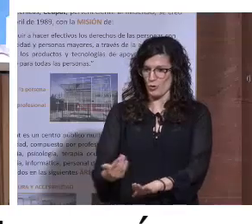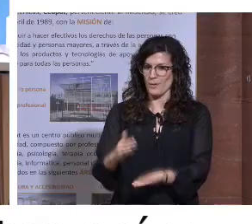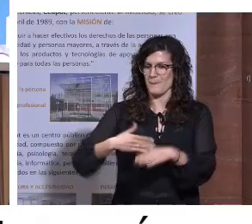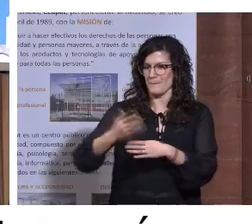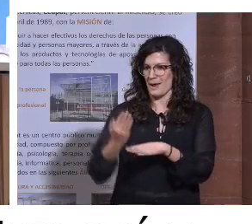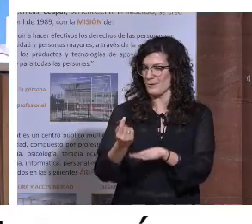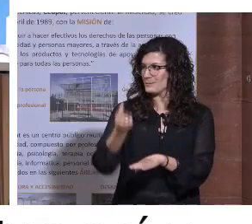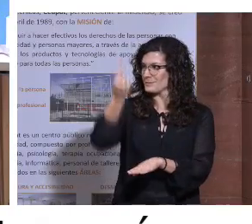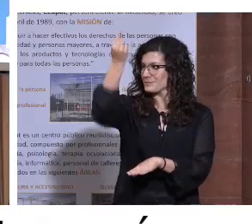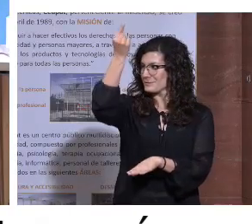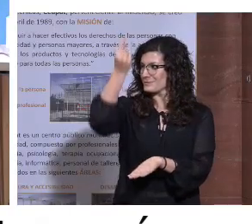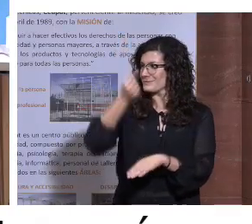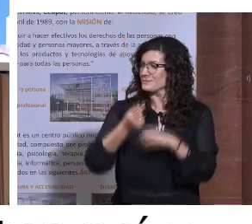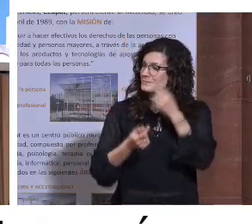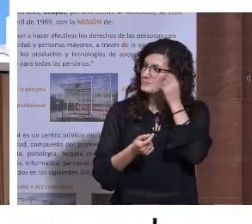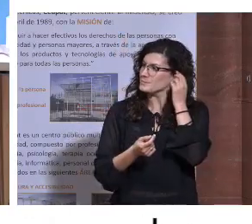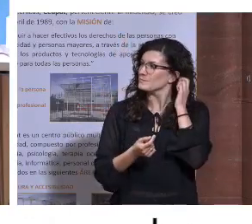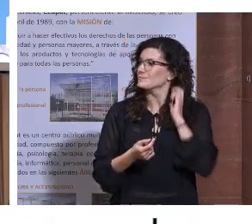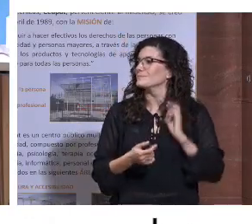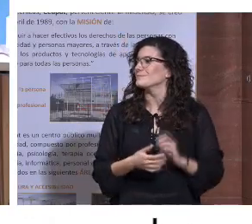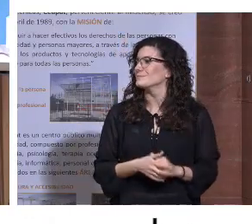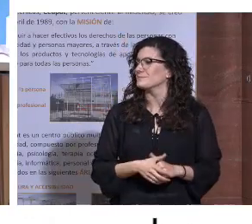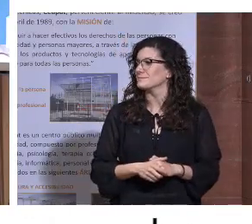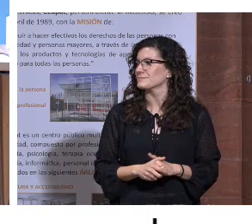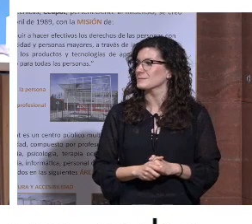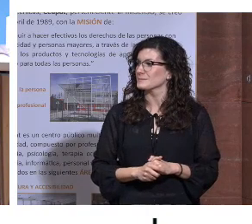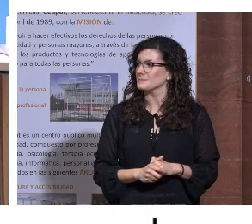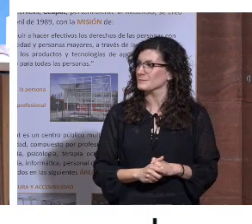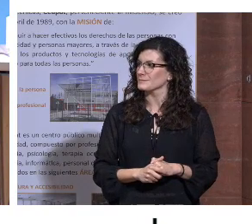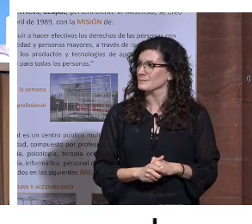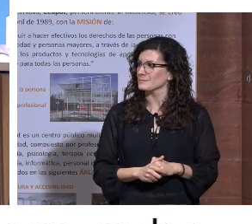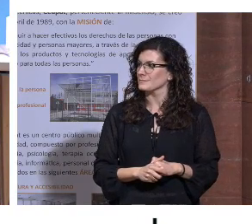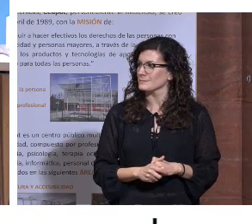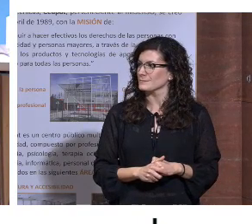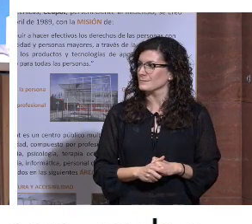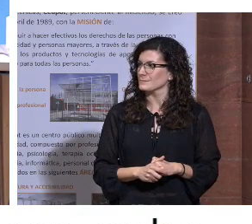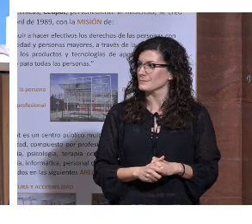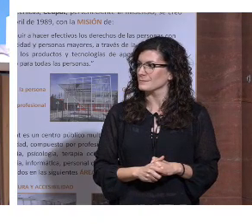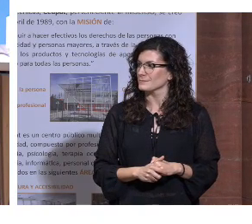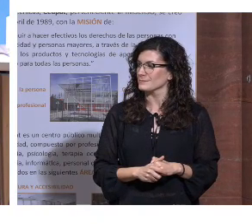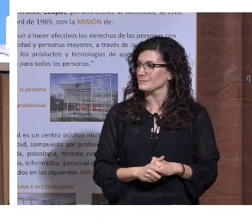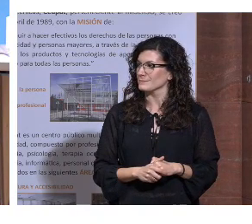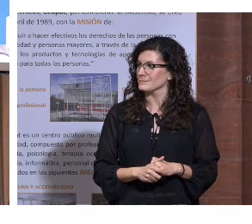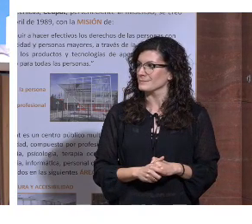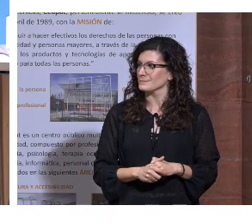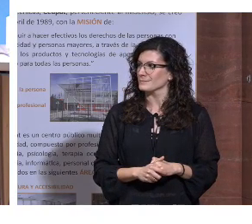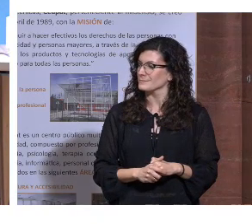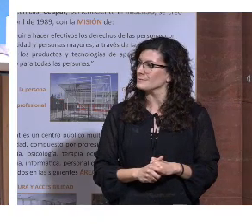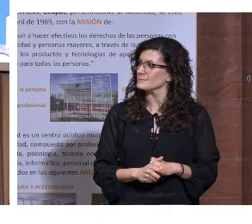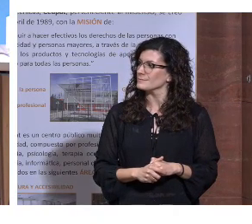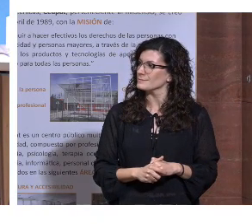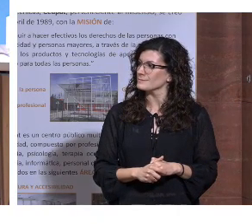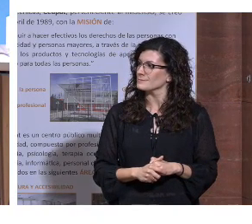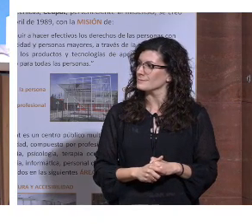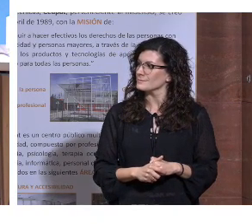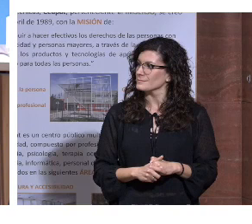quita. Y tú, ahí, así. Y tú, vamos a poner la carta, mira mejor así. Así. Ahí.